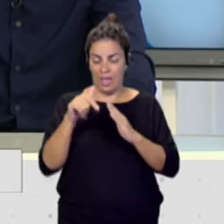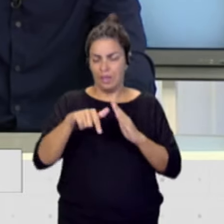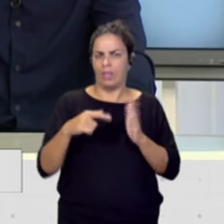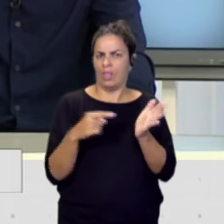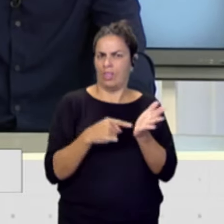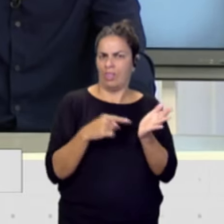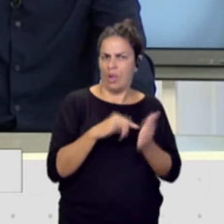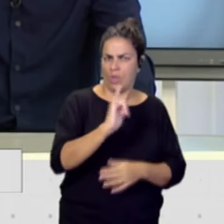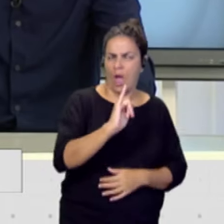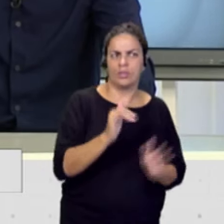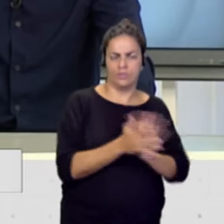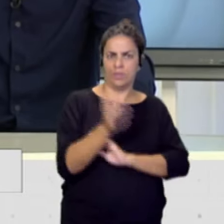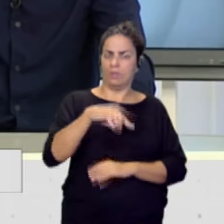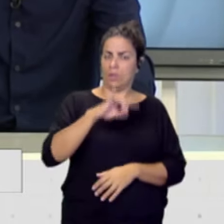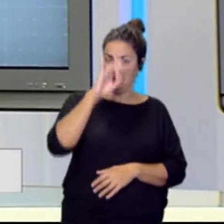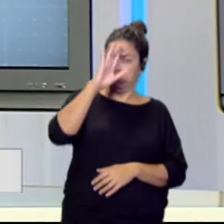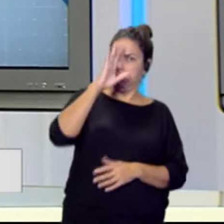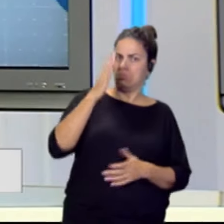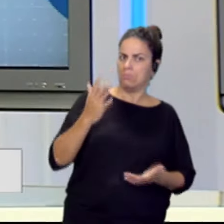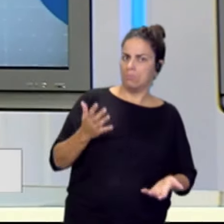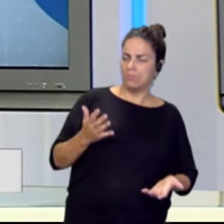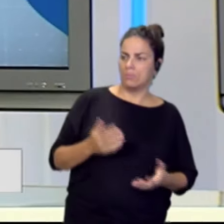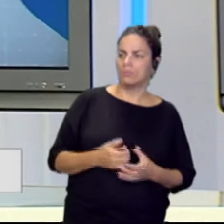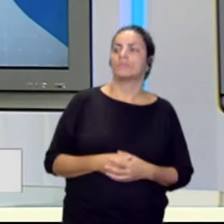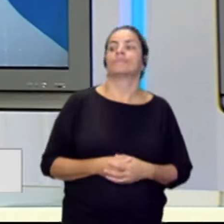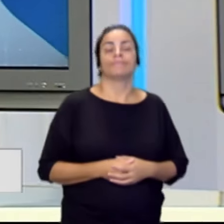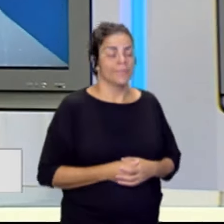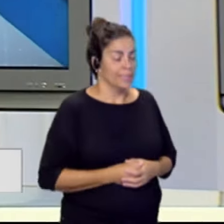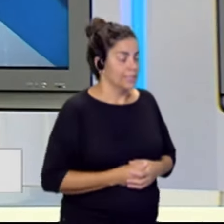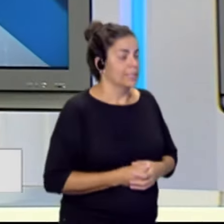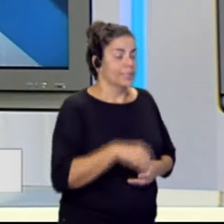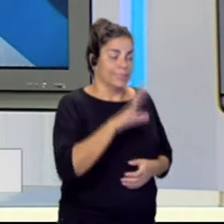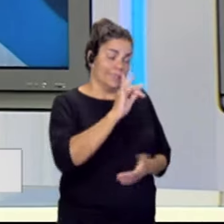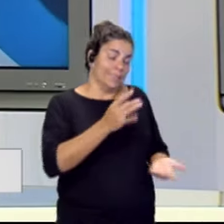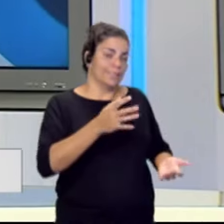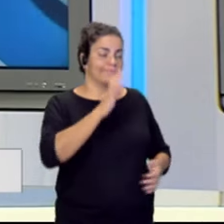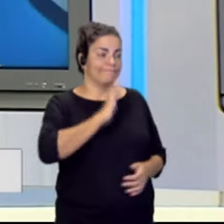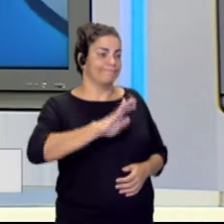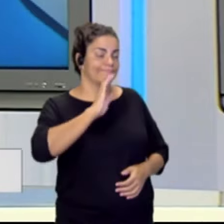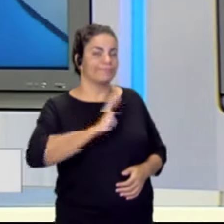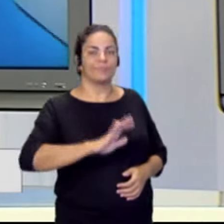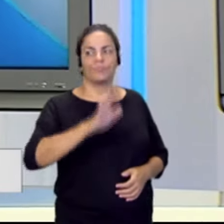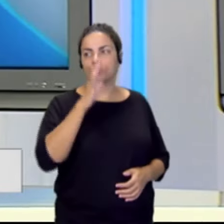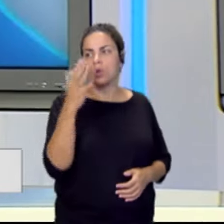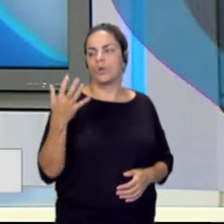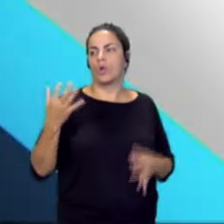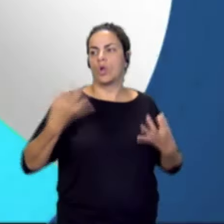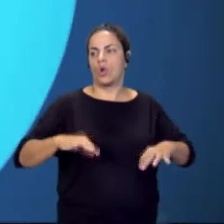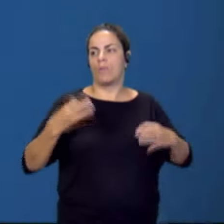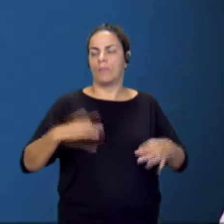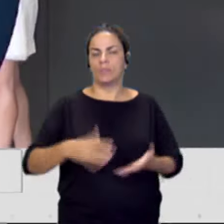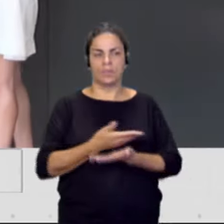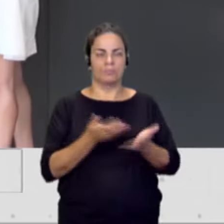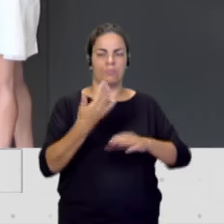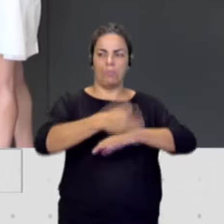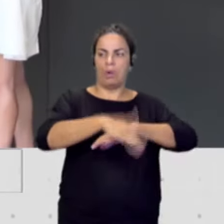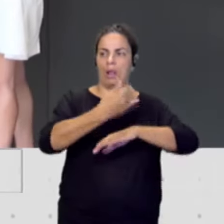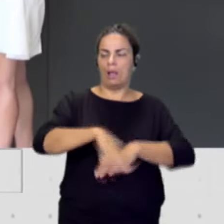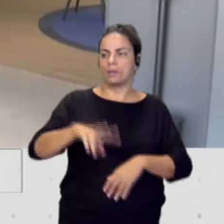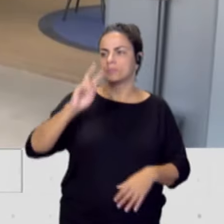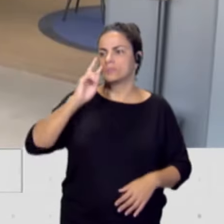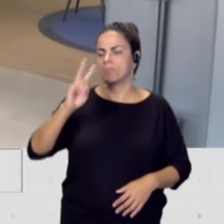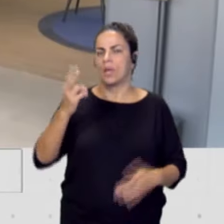también llamativo. Sí, es curioso, ¿no? Porque normalmente vamos caminando por la calle, vemos a la gente o en